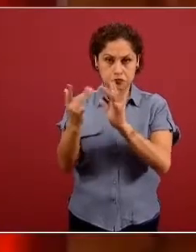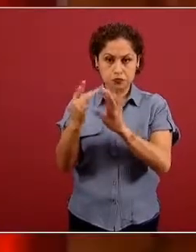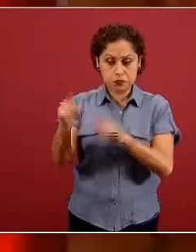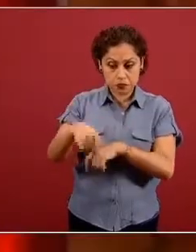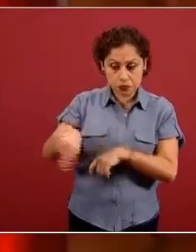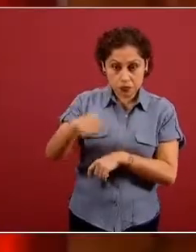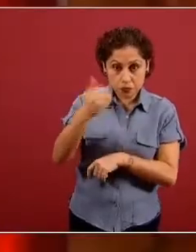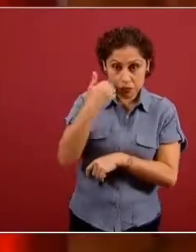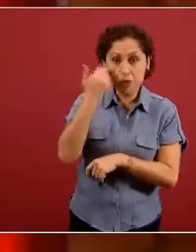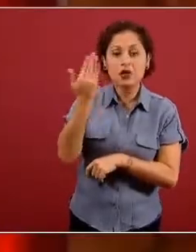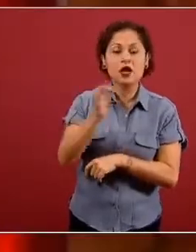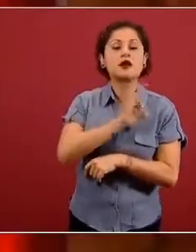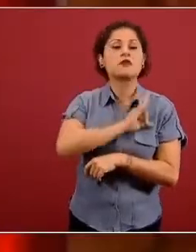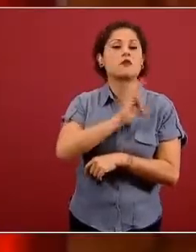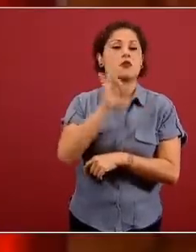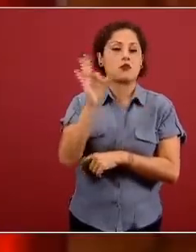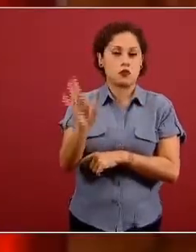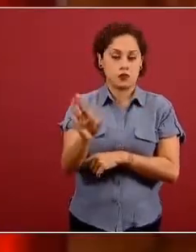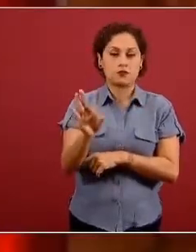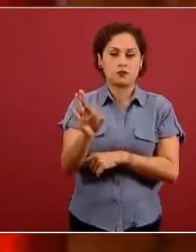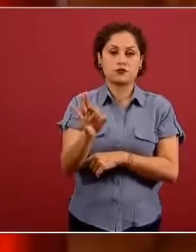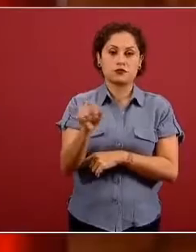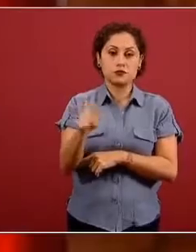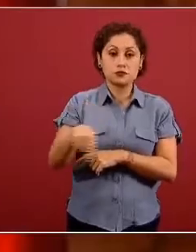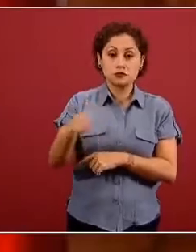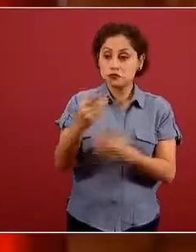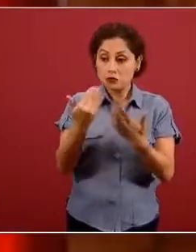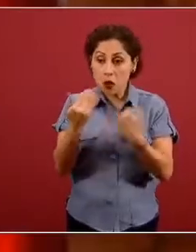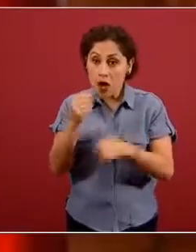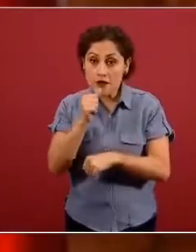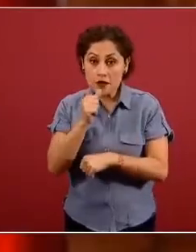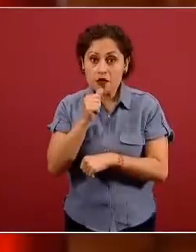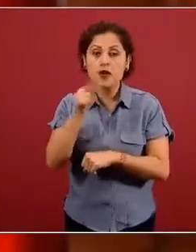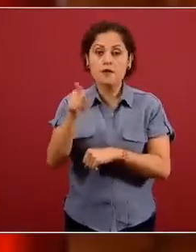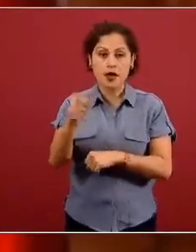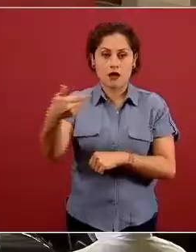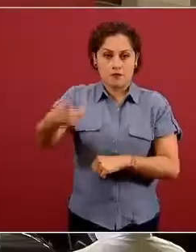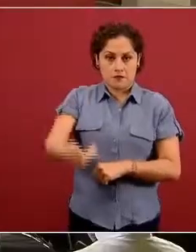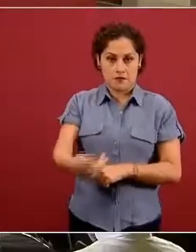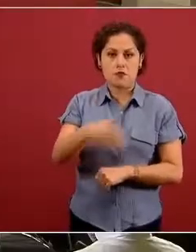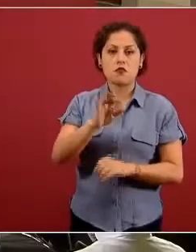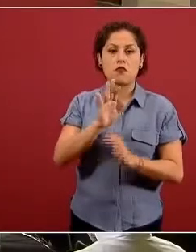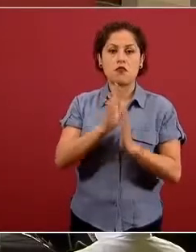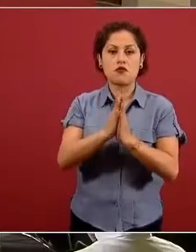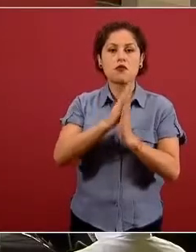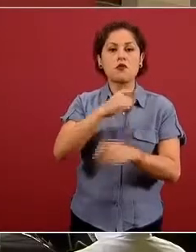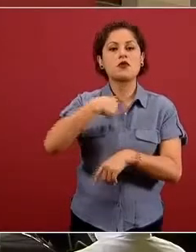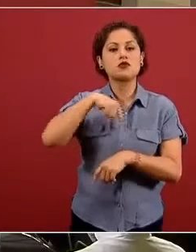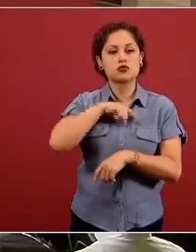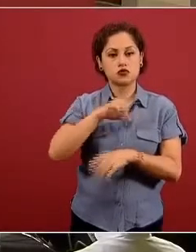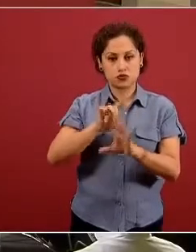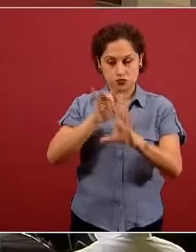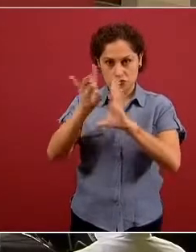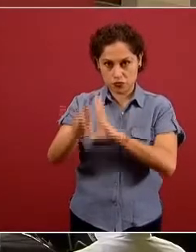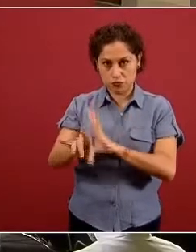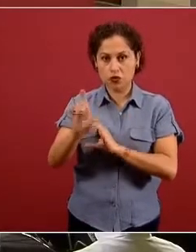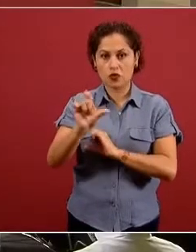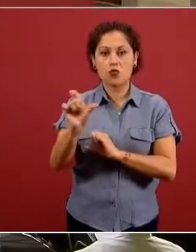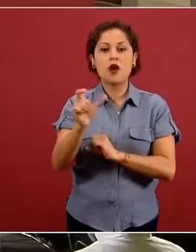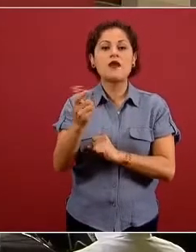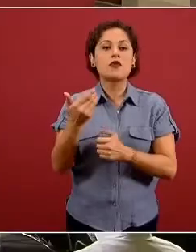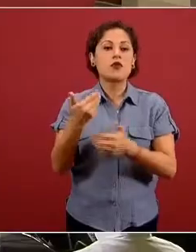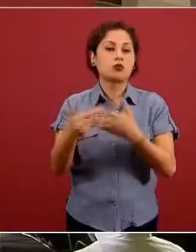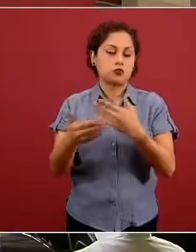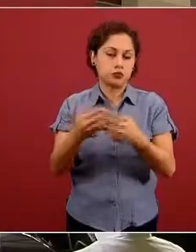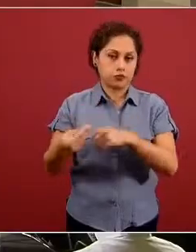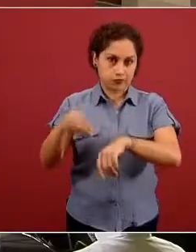lo tiene, por favor háganoslo saber y se los haremos llegar cuando haya actualizaciones. Finalmente, el Instituto Nacional de Acceso